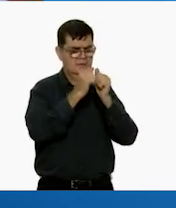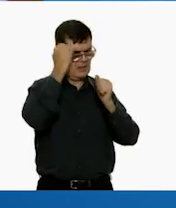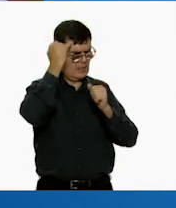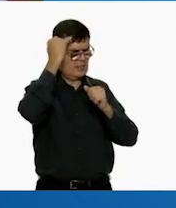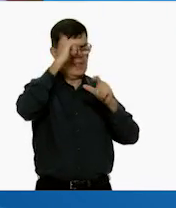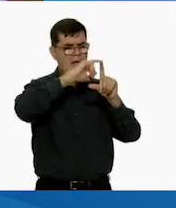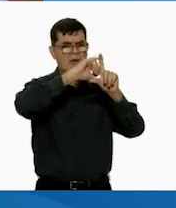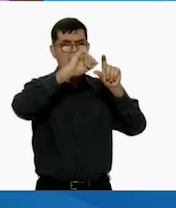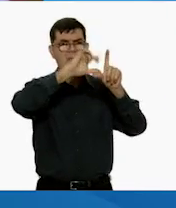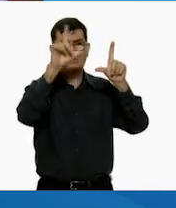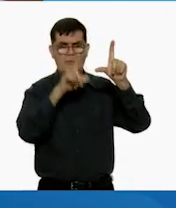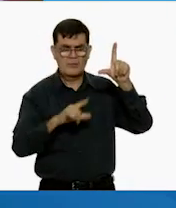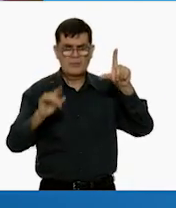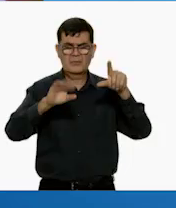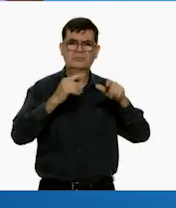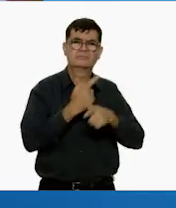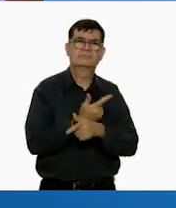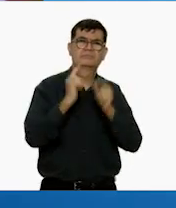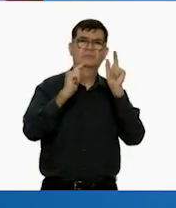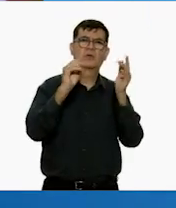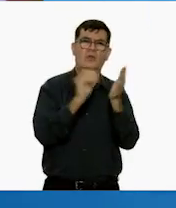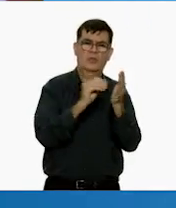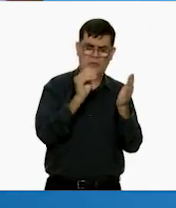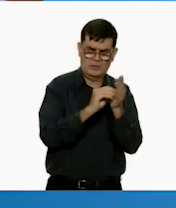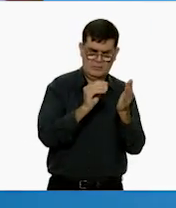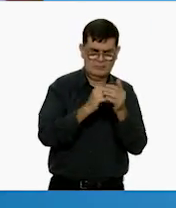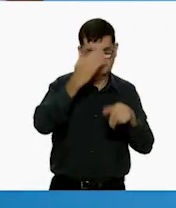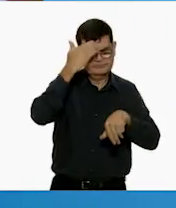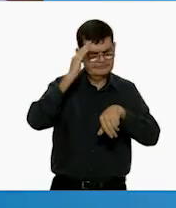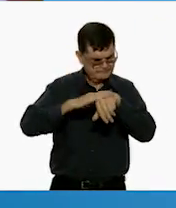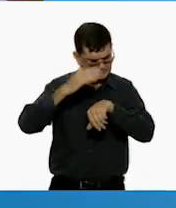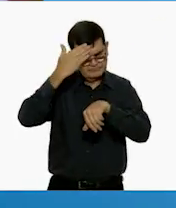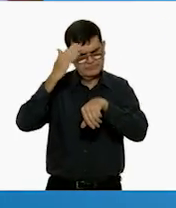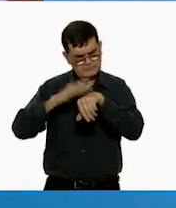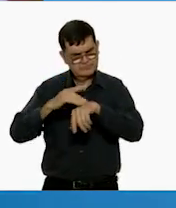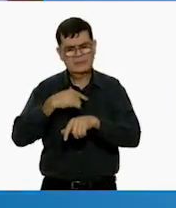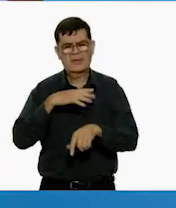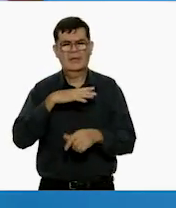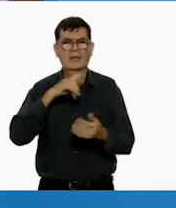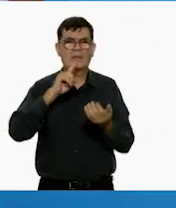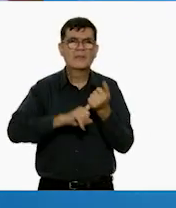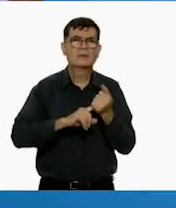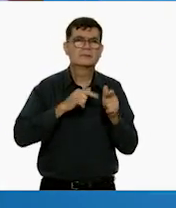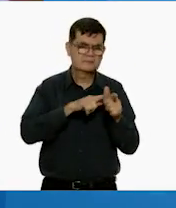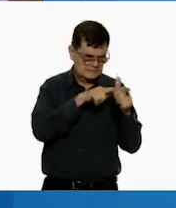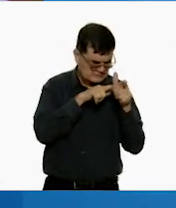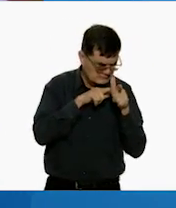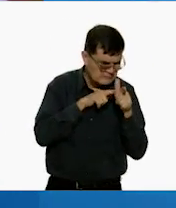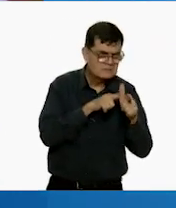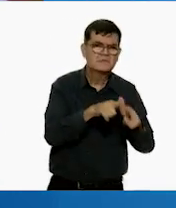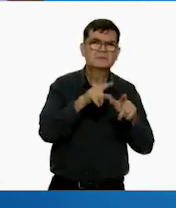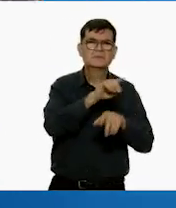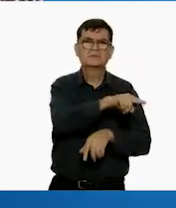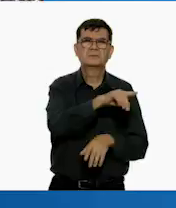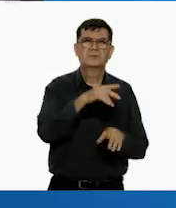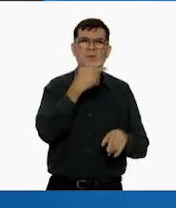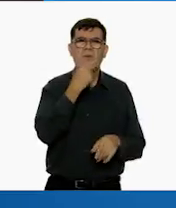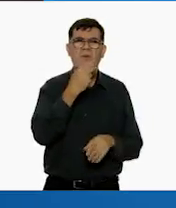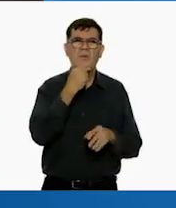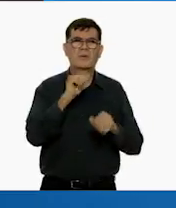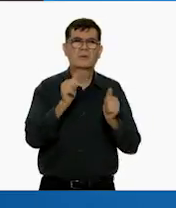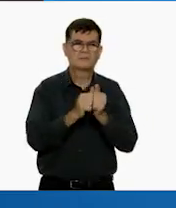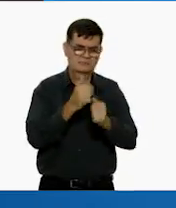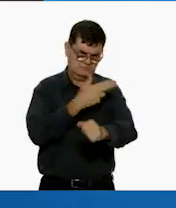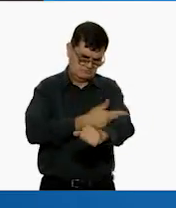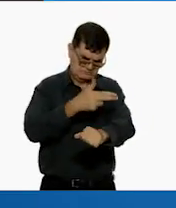y liberal que sigue vivo hoy en nuestra memoria y permaneció siendo un hombre